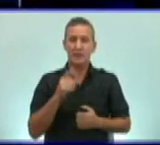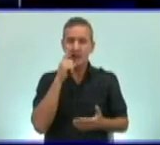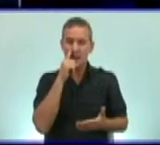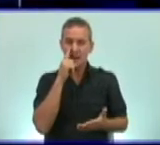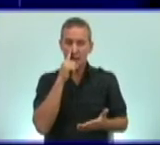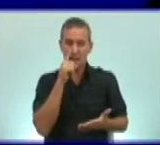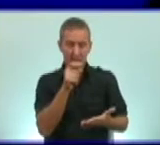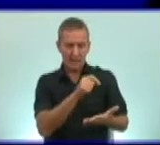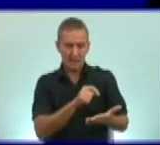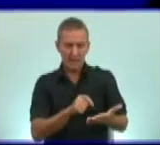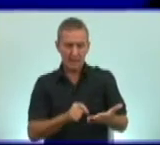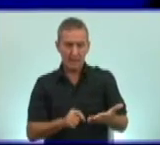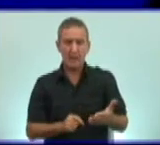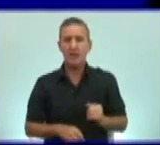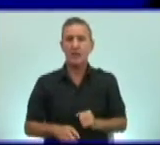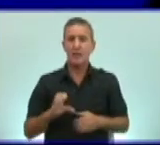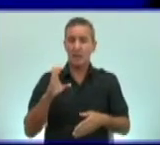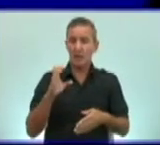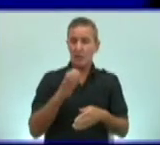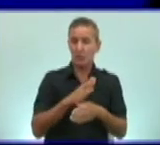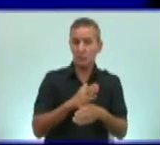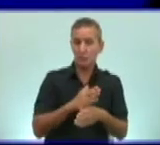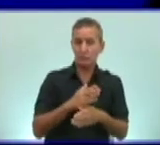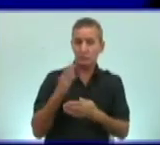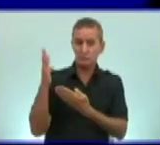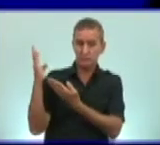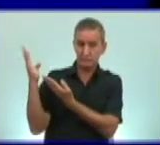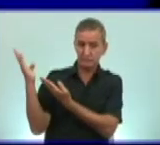esta definición que tenemos acá.